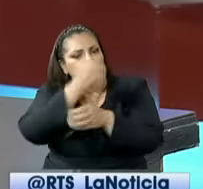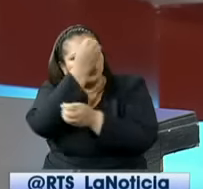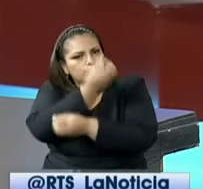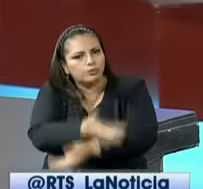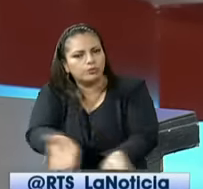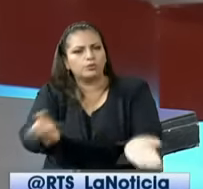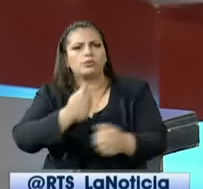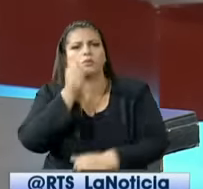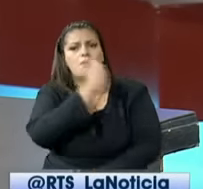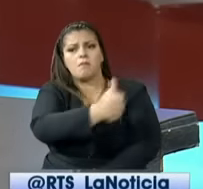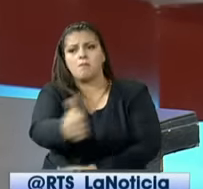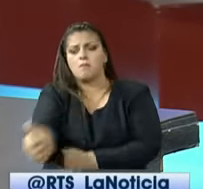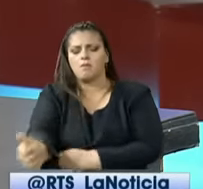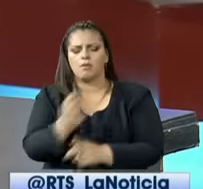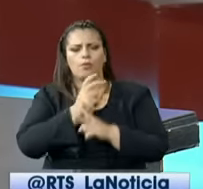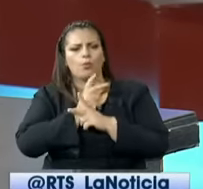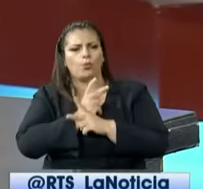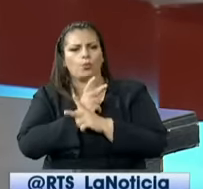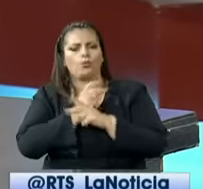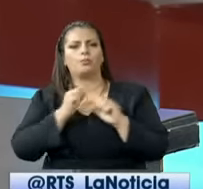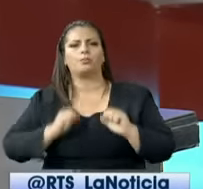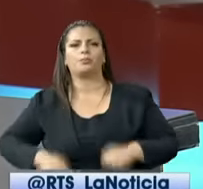que esté prevenido.